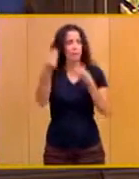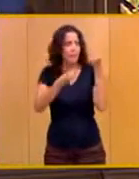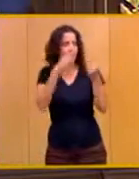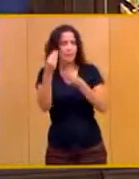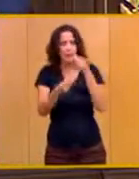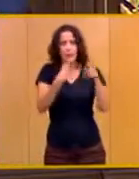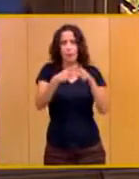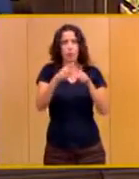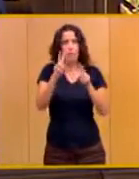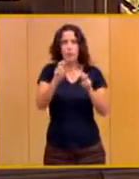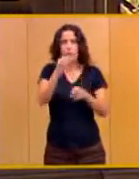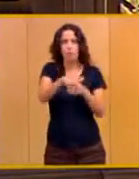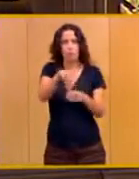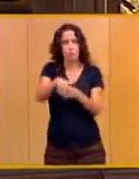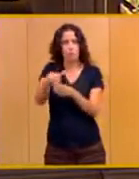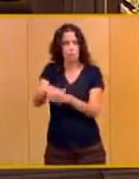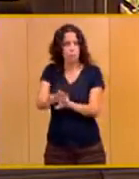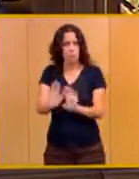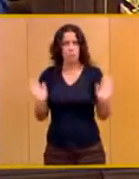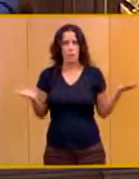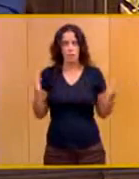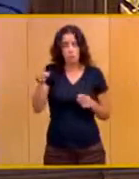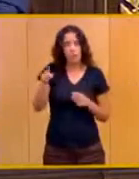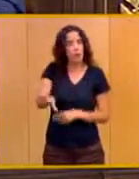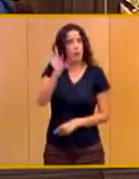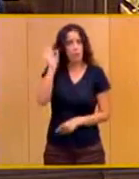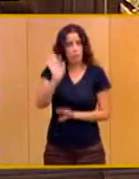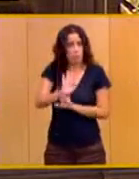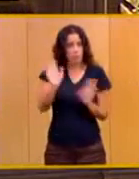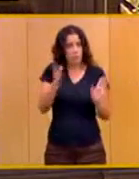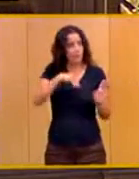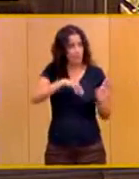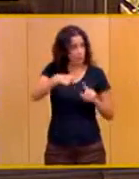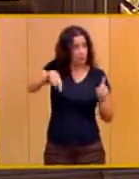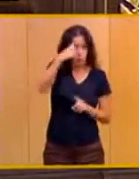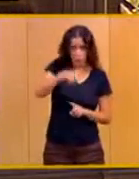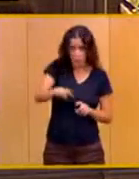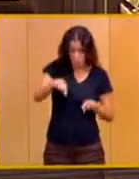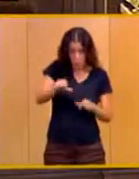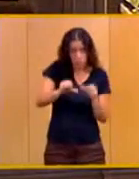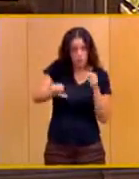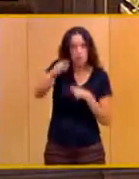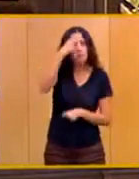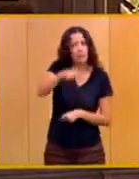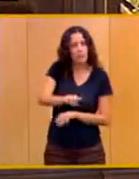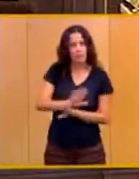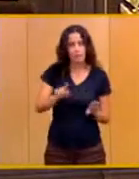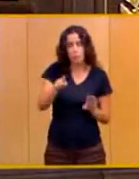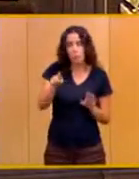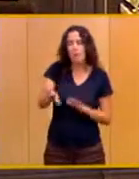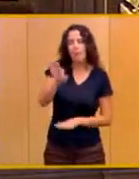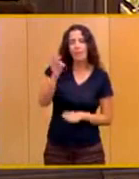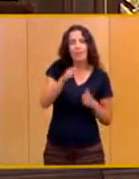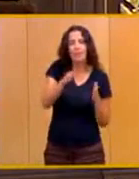Ha elegido usted el camino, y sepa que todos los españoles lo saben a partir de hoy. Ha elegido usted ese camino, y en ese